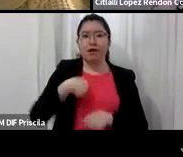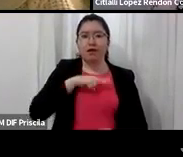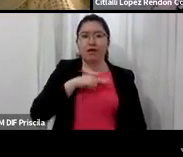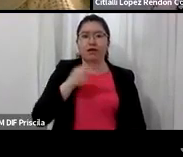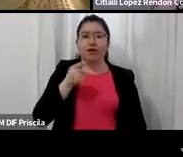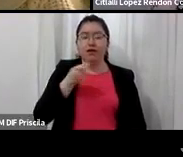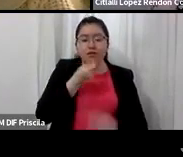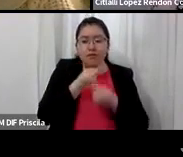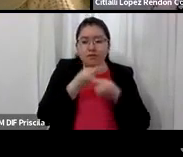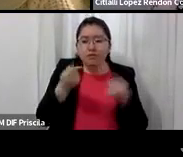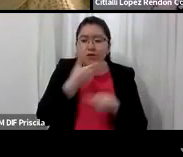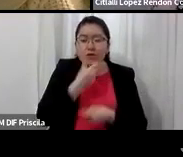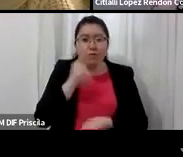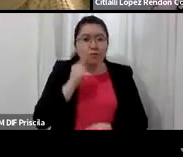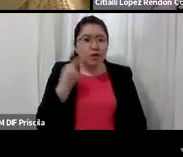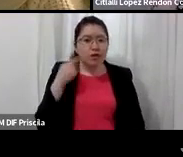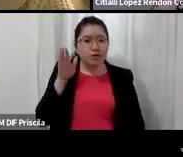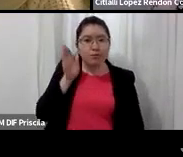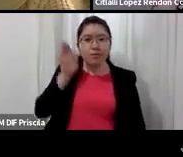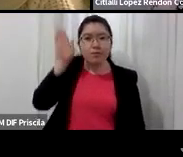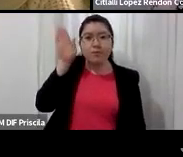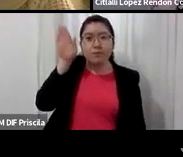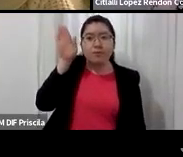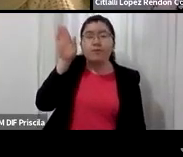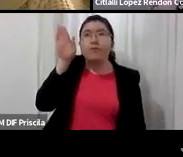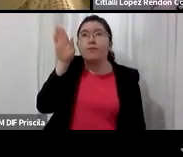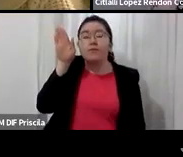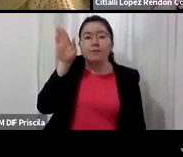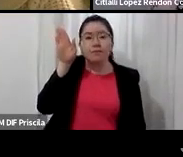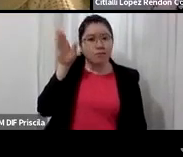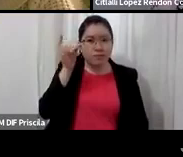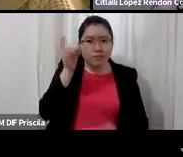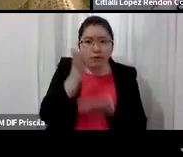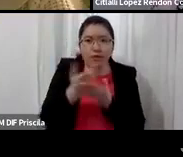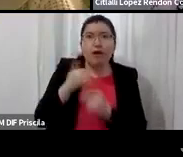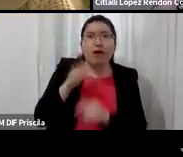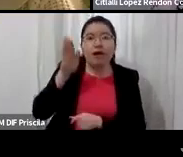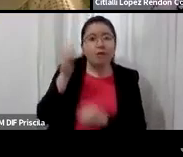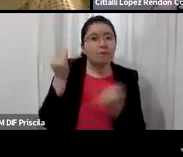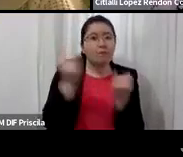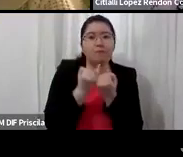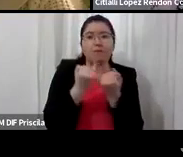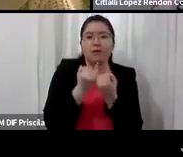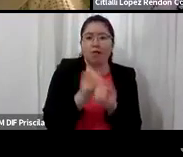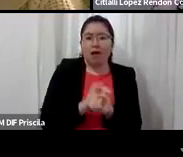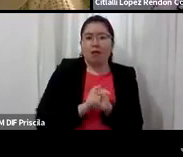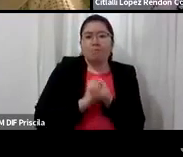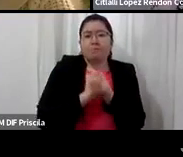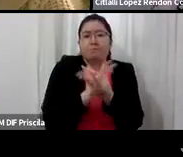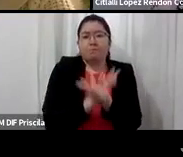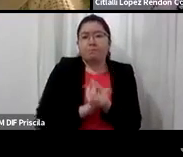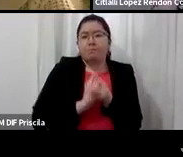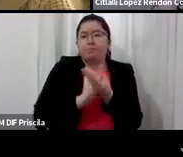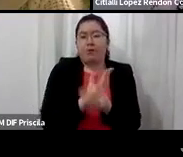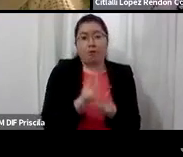Las manitas no solamente se levantan, sino tienen muchas cosas que aportar y además muy